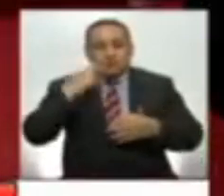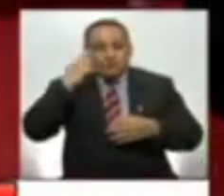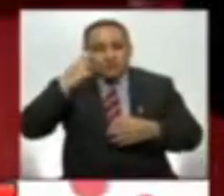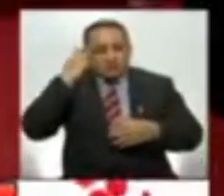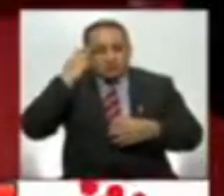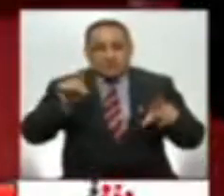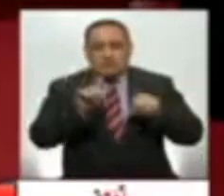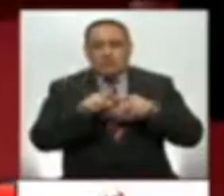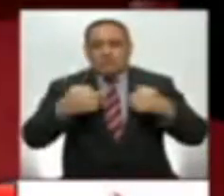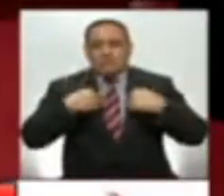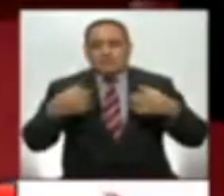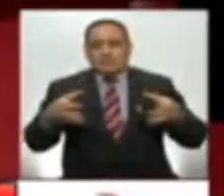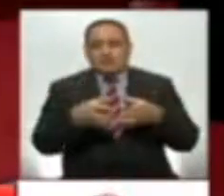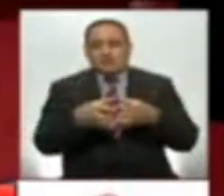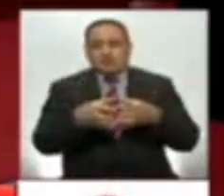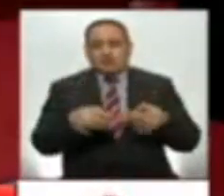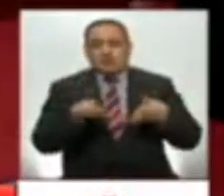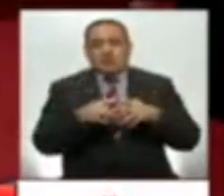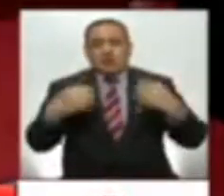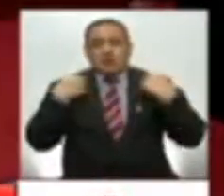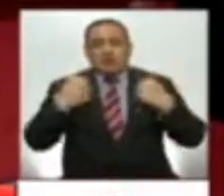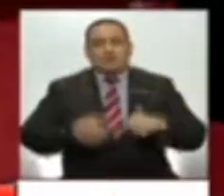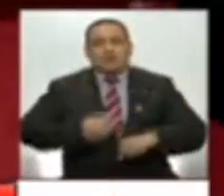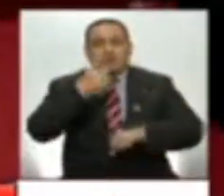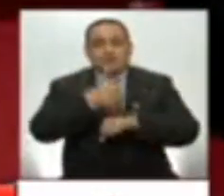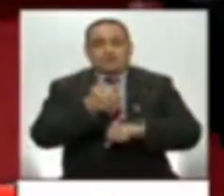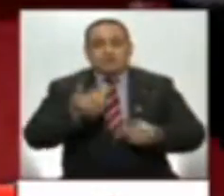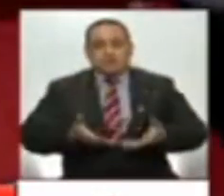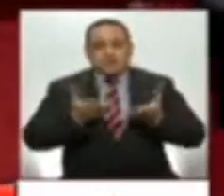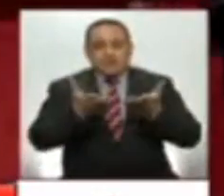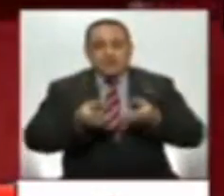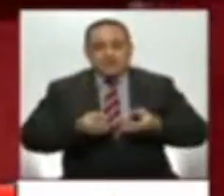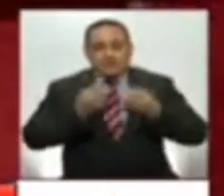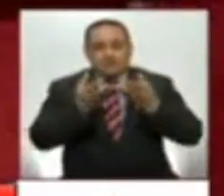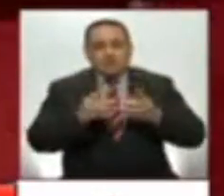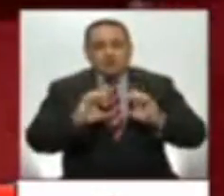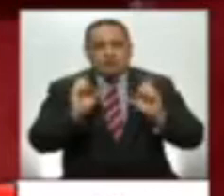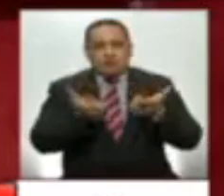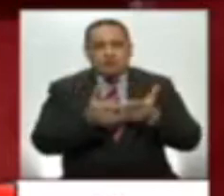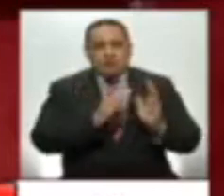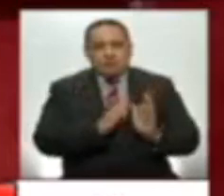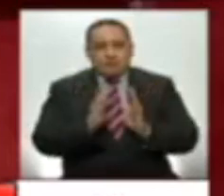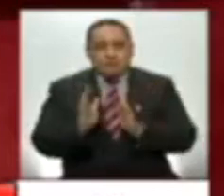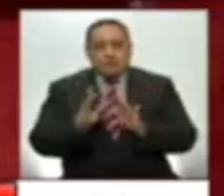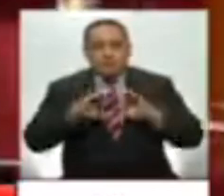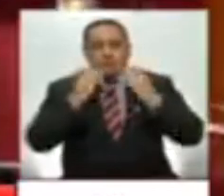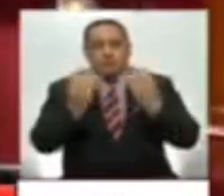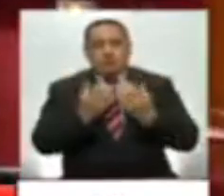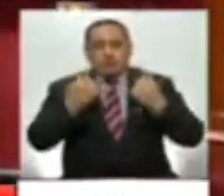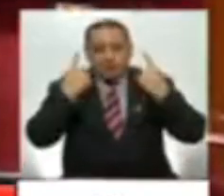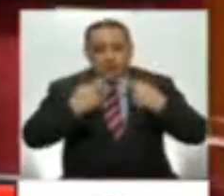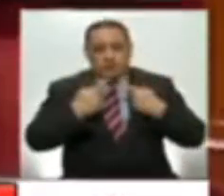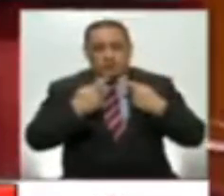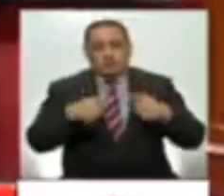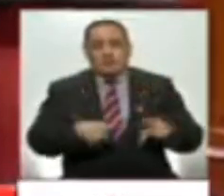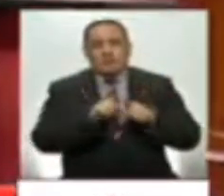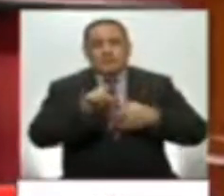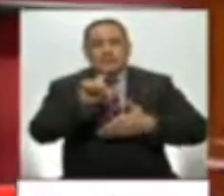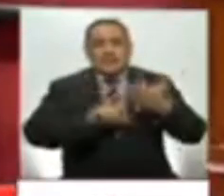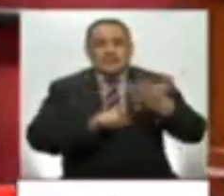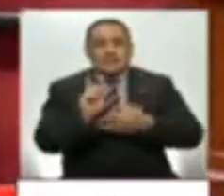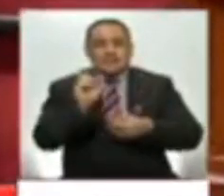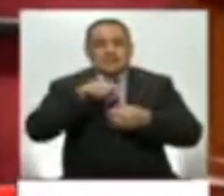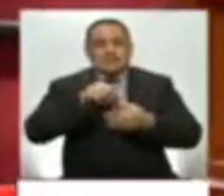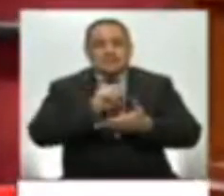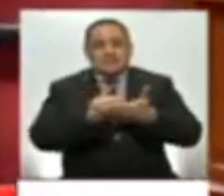grupo esté constituido. La oficialía mayor da cuenta al presidente de la Junta Preparatoria o del Congreso, según el caso, de las listas